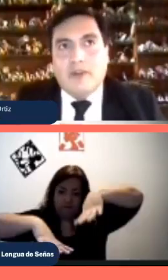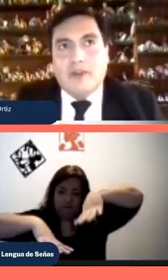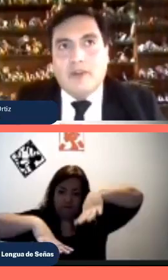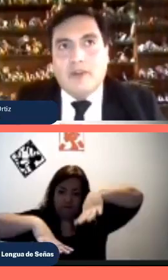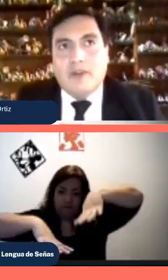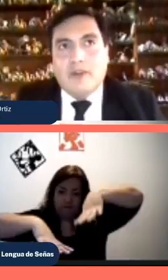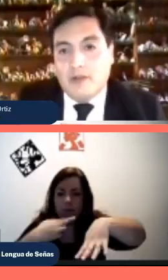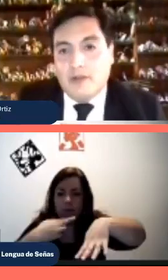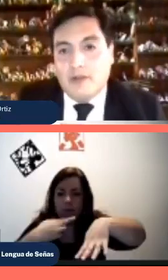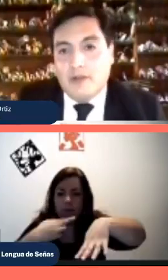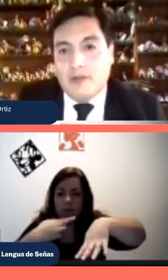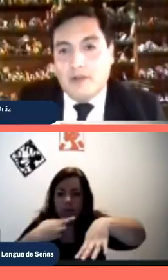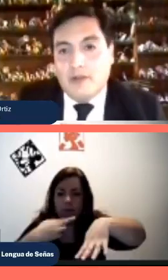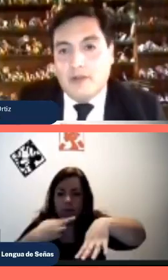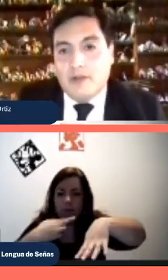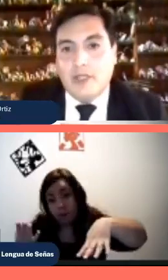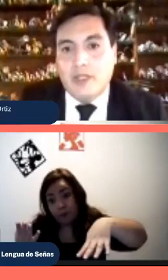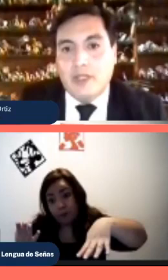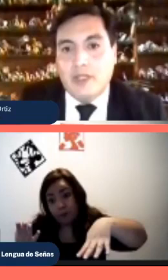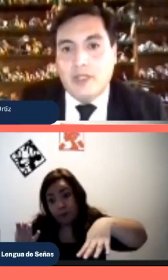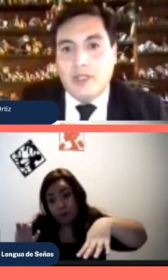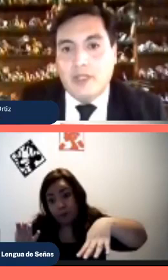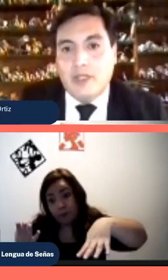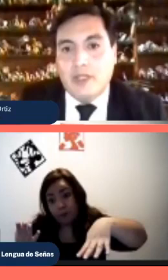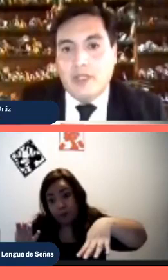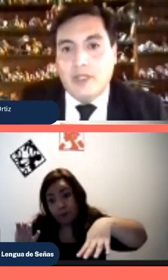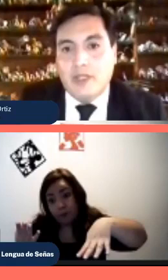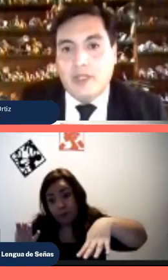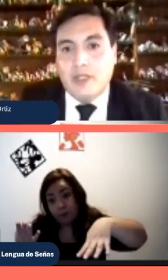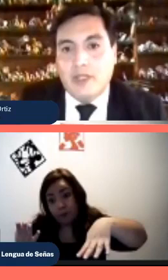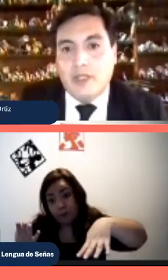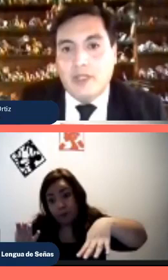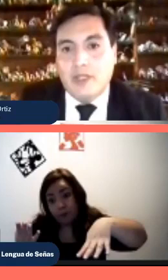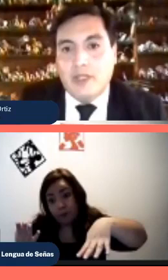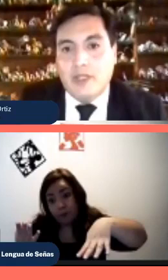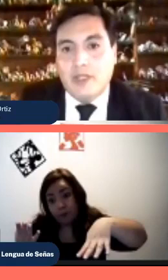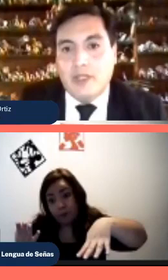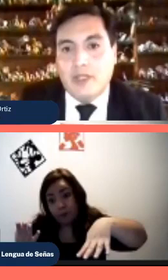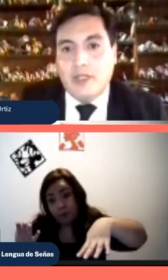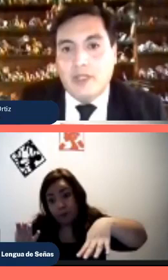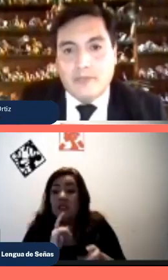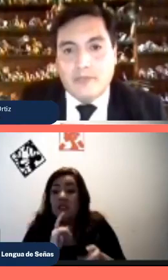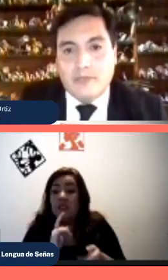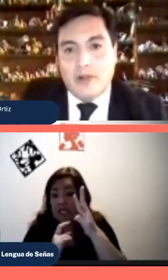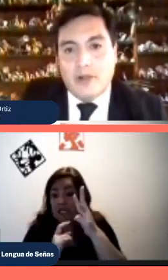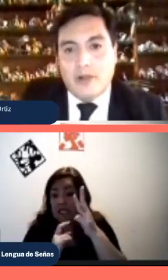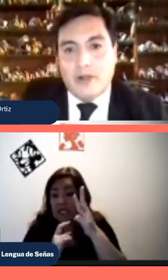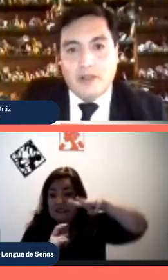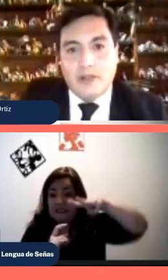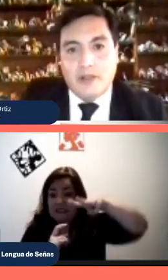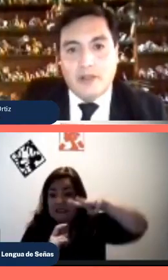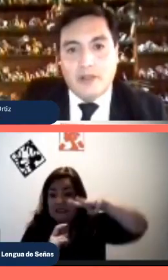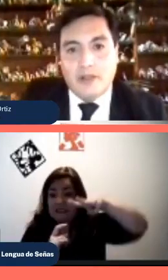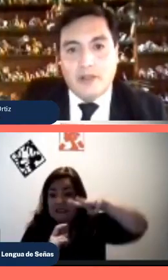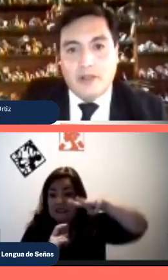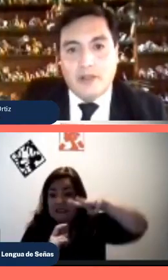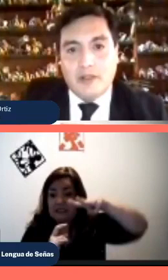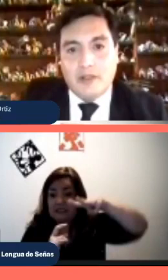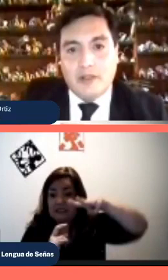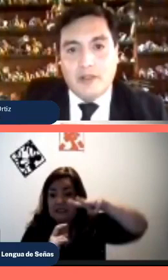en el dinosaurio, ya que los dinosaurios son generalmente tridáctilos. O sea, solamente dejan